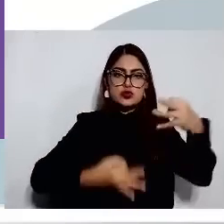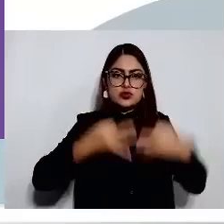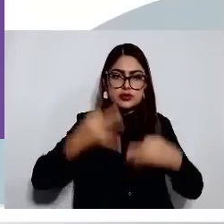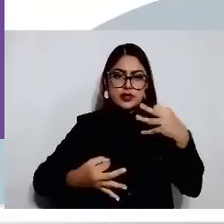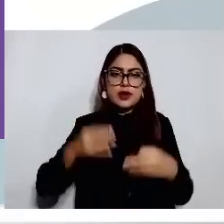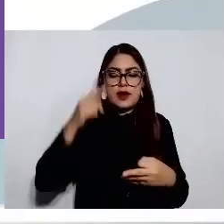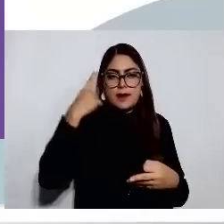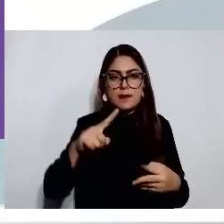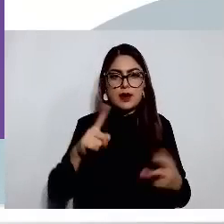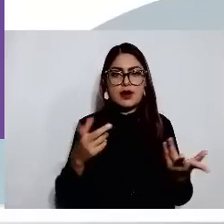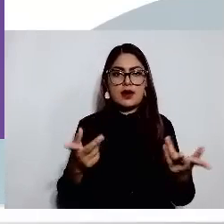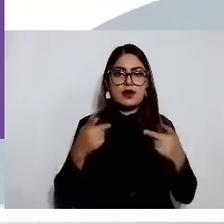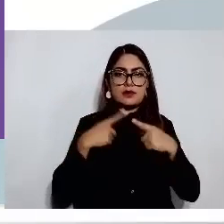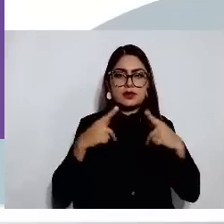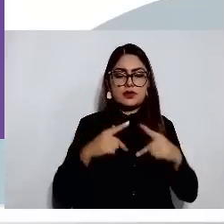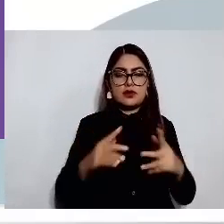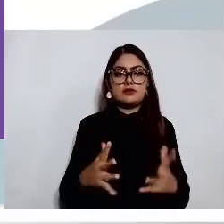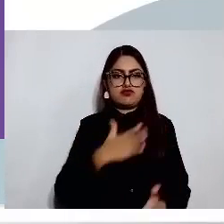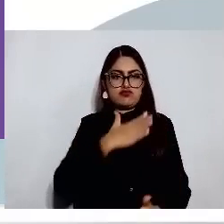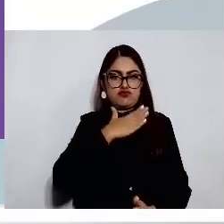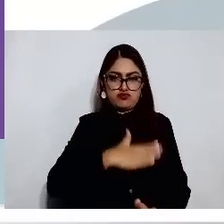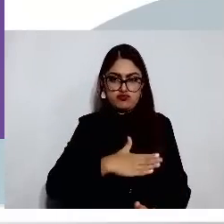justicias. Gracias.